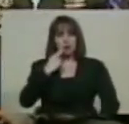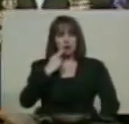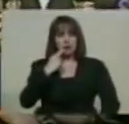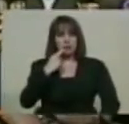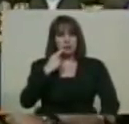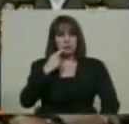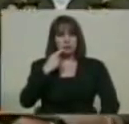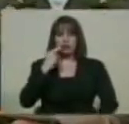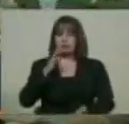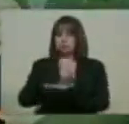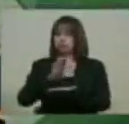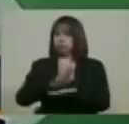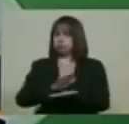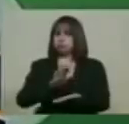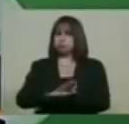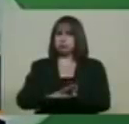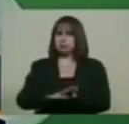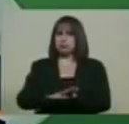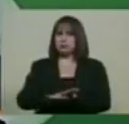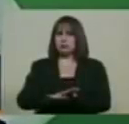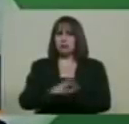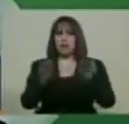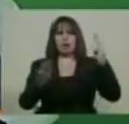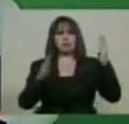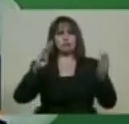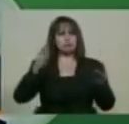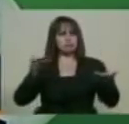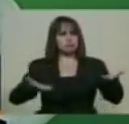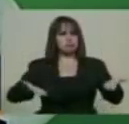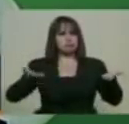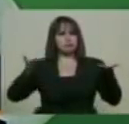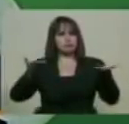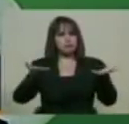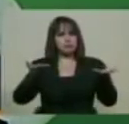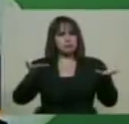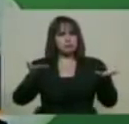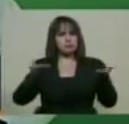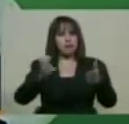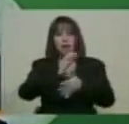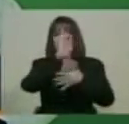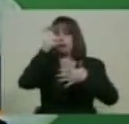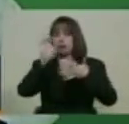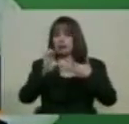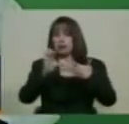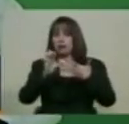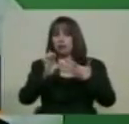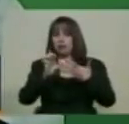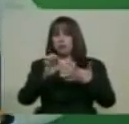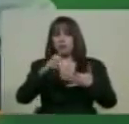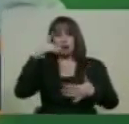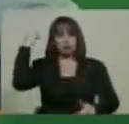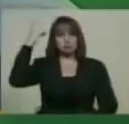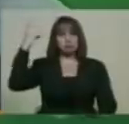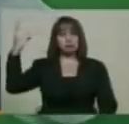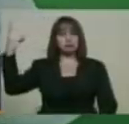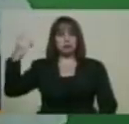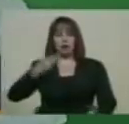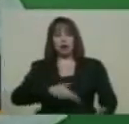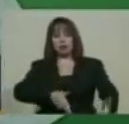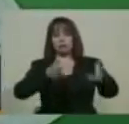la tranquilidad y el equilibrio estratégico que tiene nuestra doctrina y nuestro sistema de